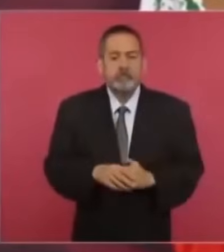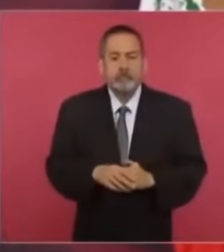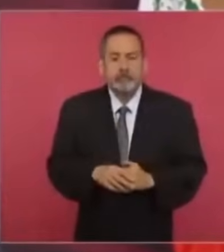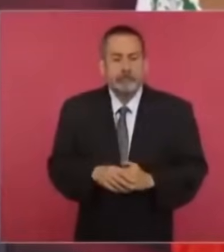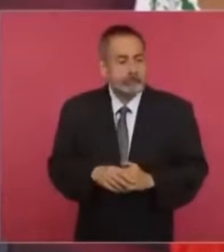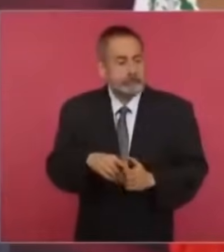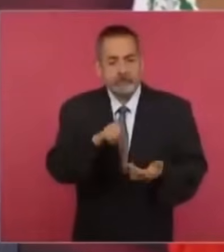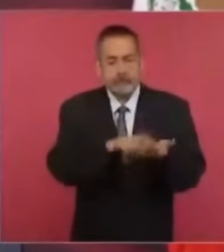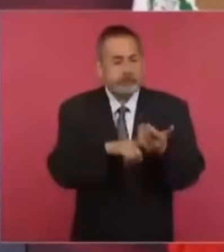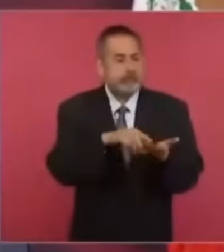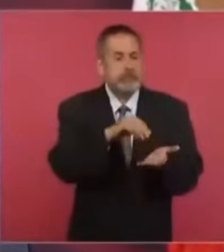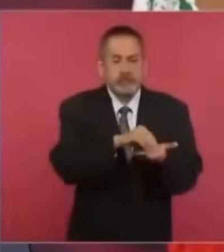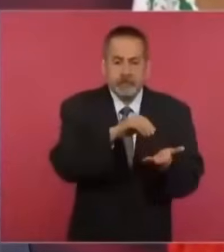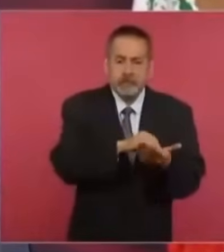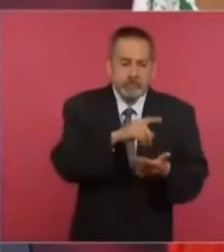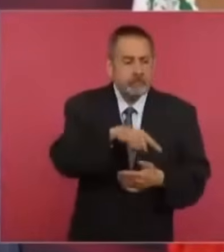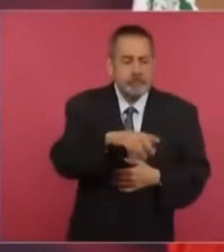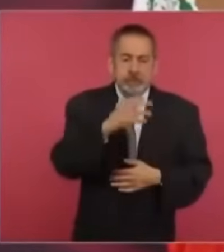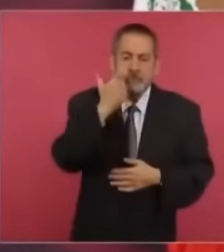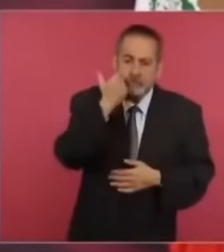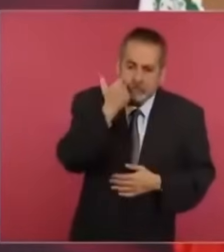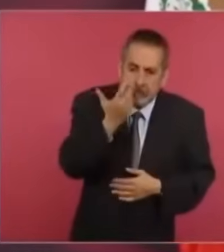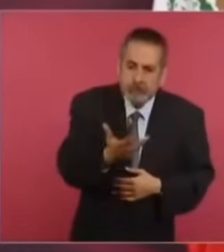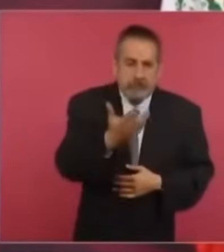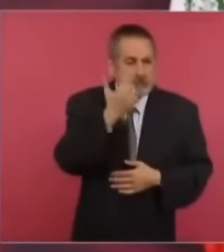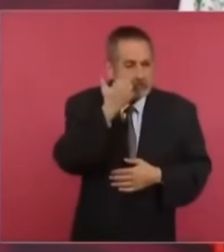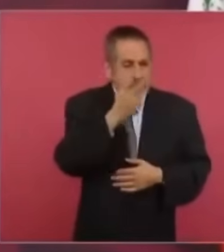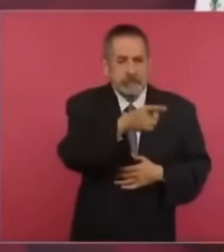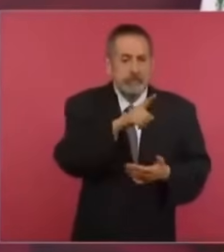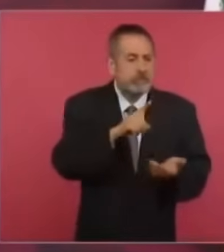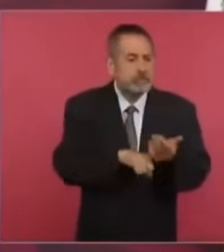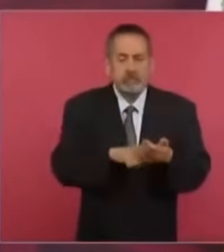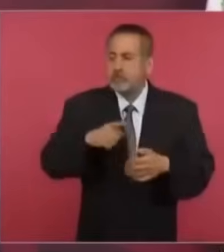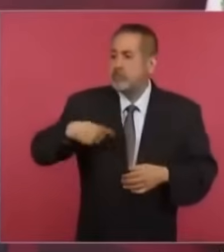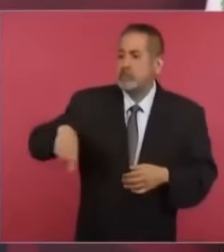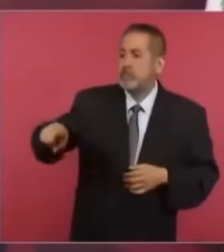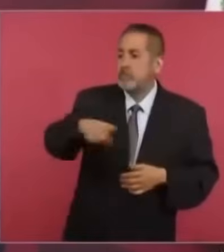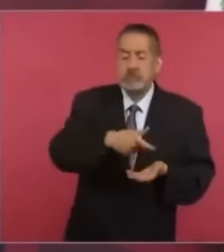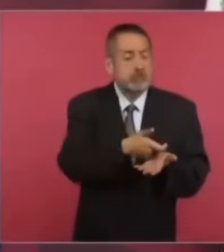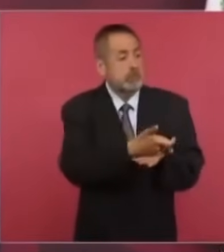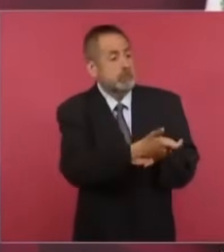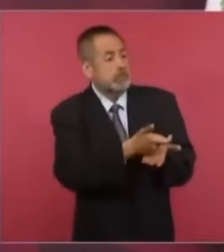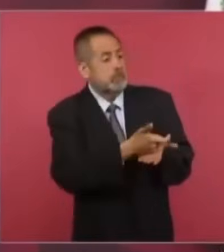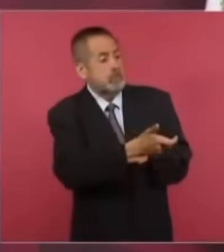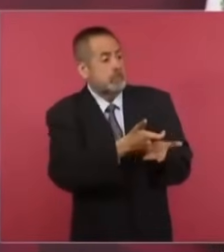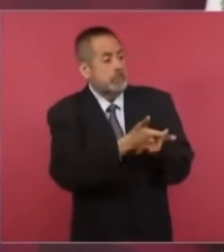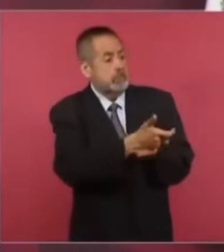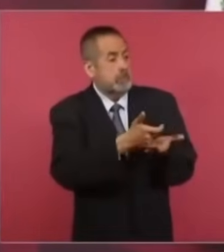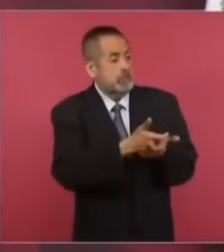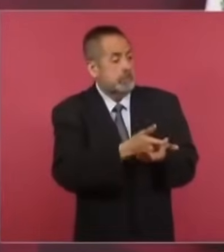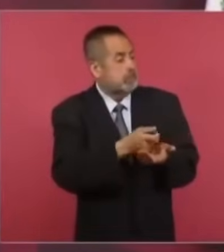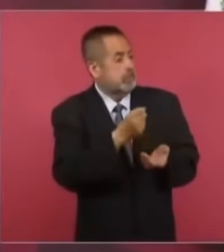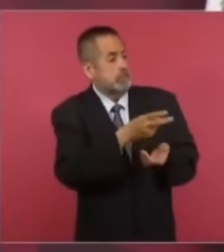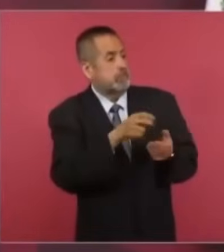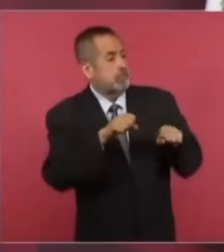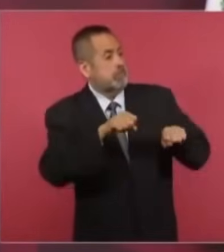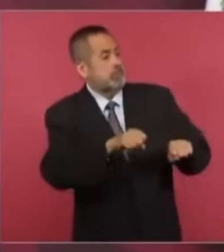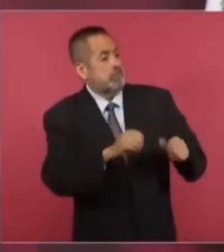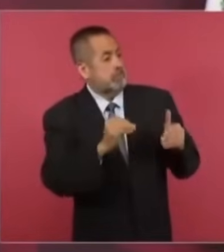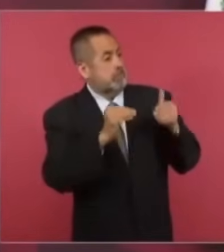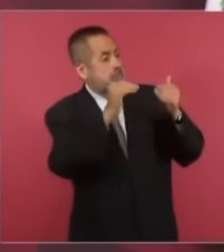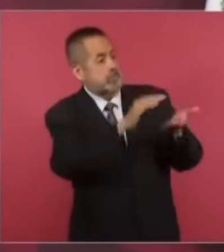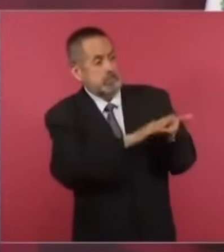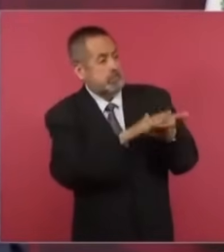todavía quieren que el pueblo los mantenga con estos privilegios. Y